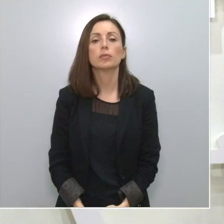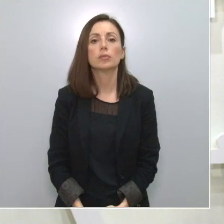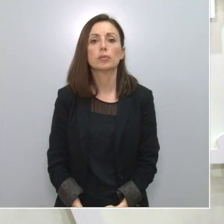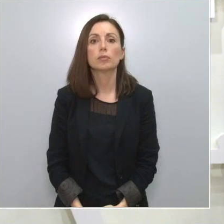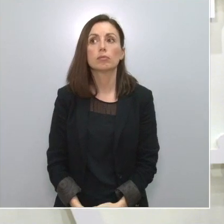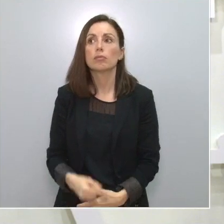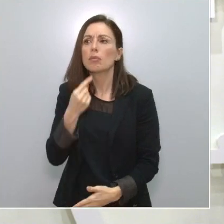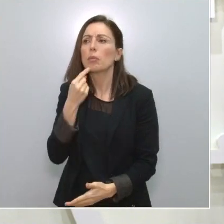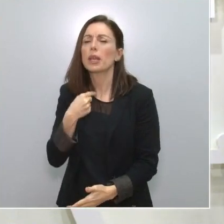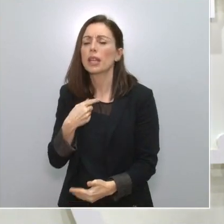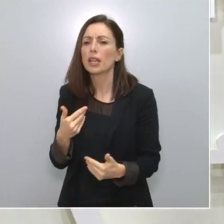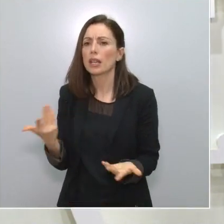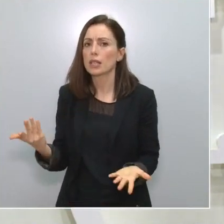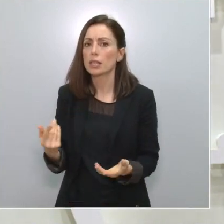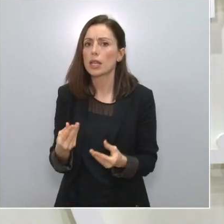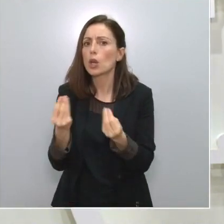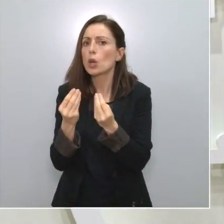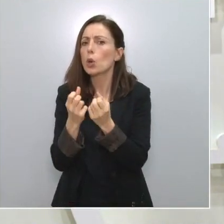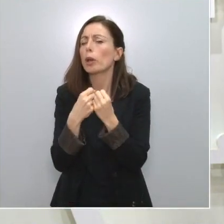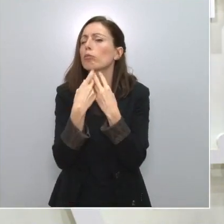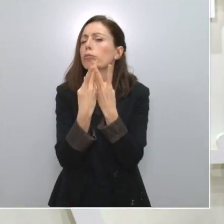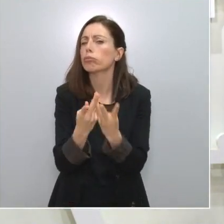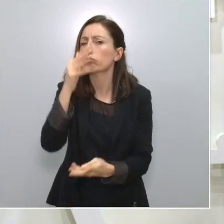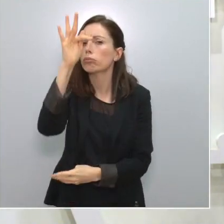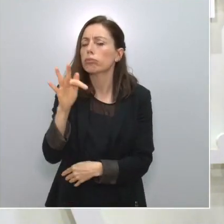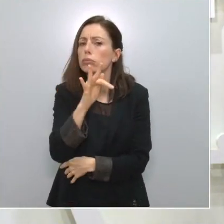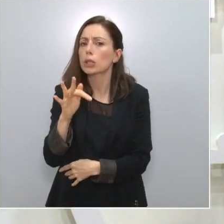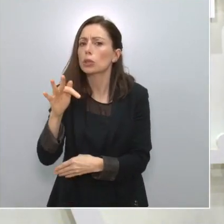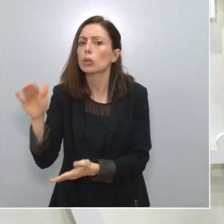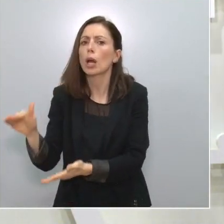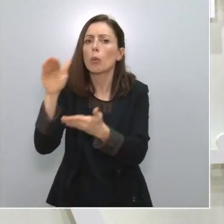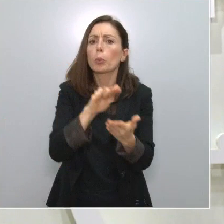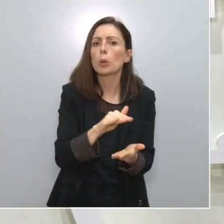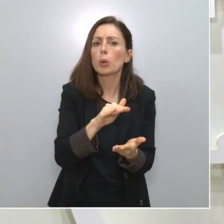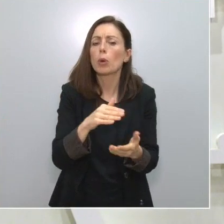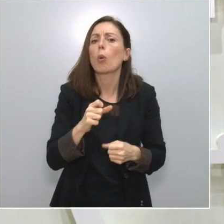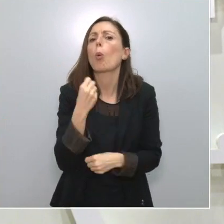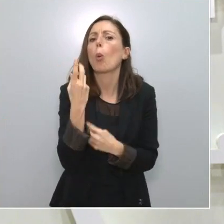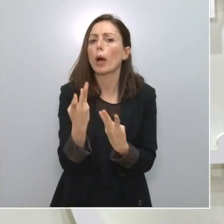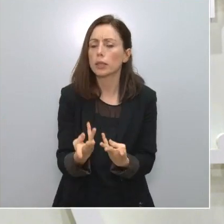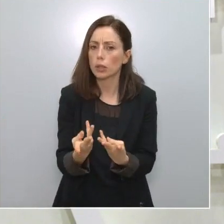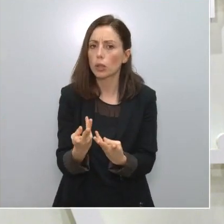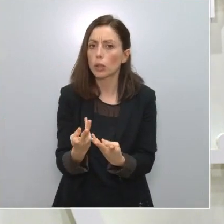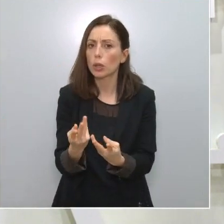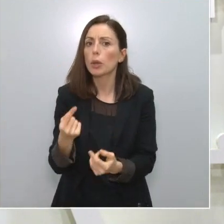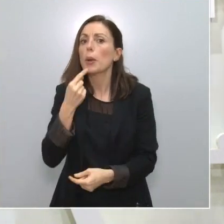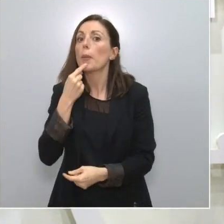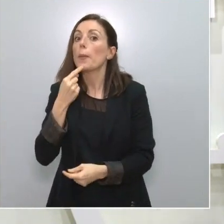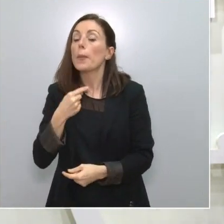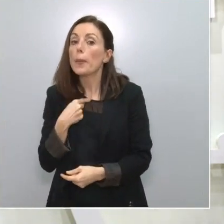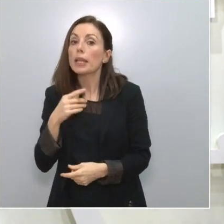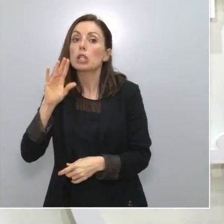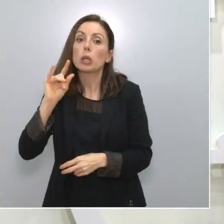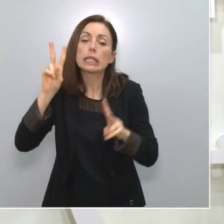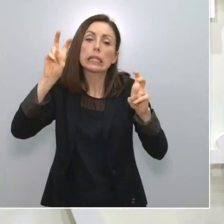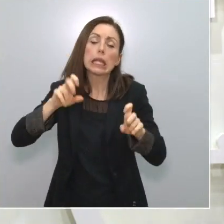me lo dijese. Él ha dicho que estaba claro, que se iba a repartir en los centros de transporte